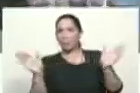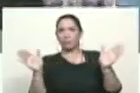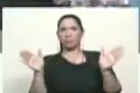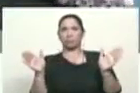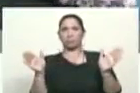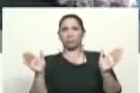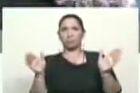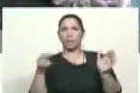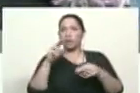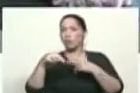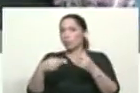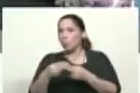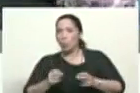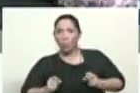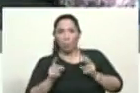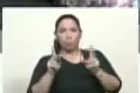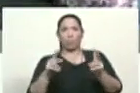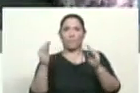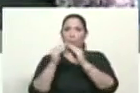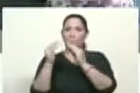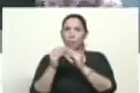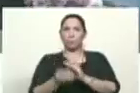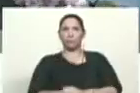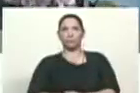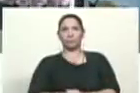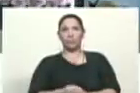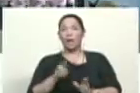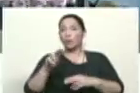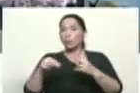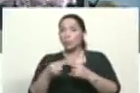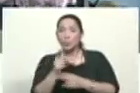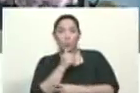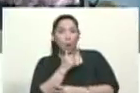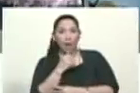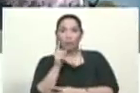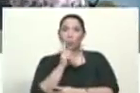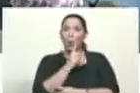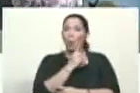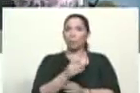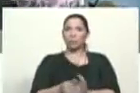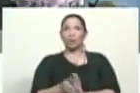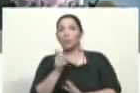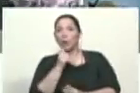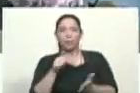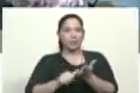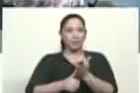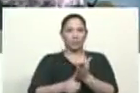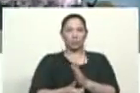los que nunca tuvieron oportunidad para una vivienda, de los que no tenían ni nombre, no tenían ni cédula.